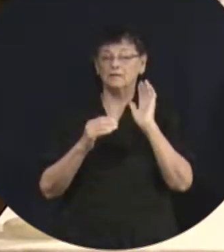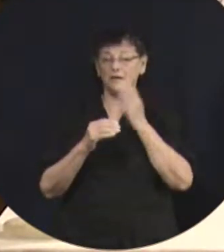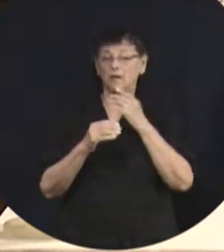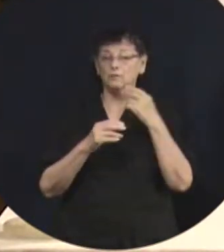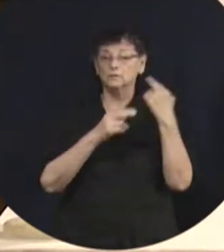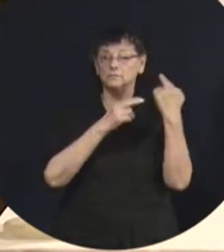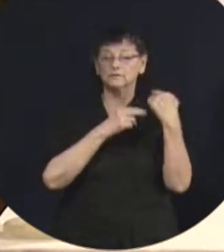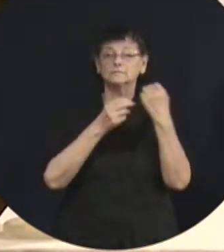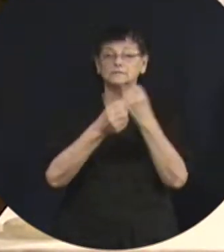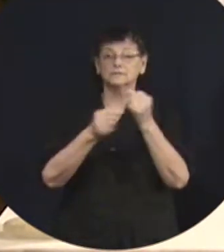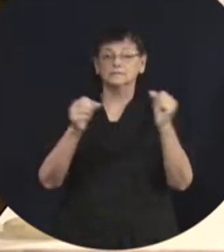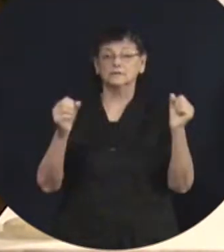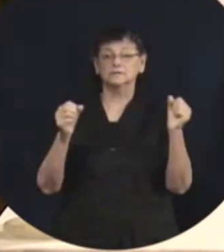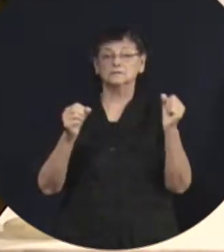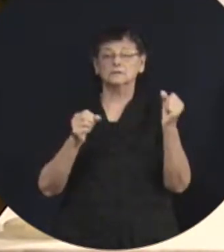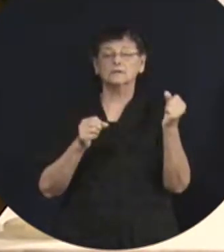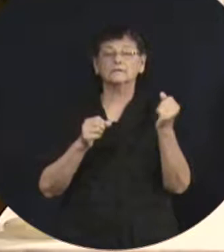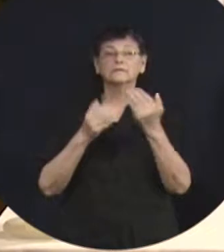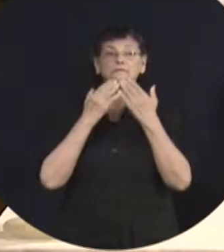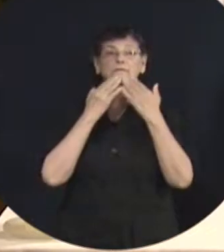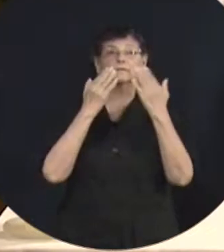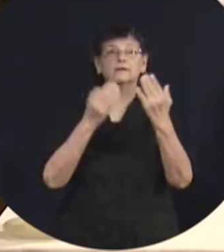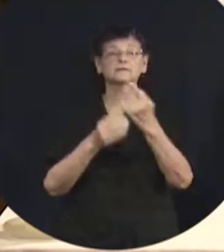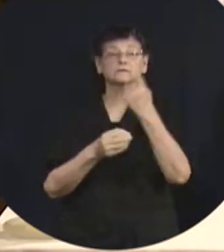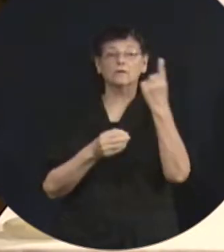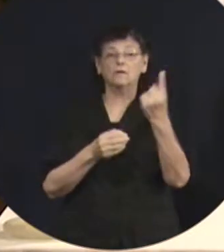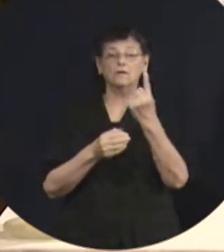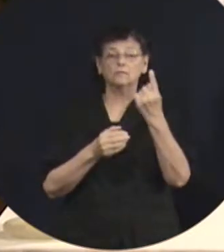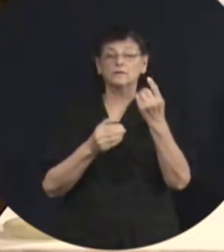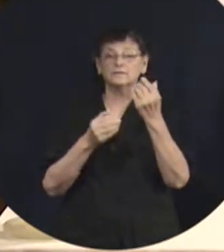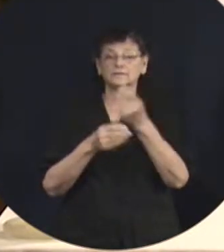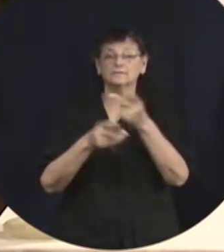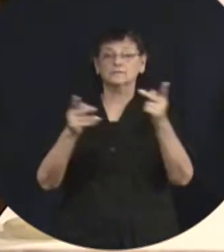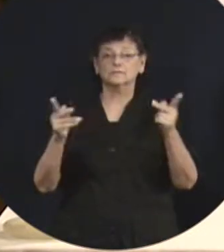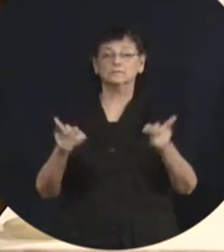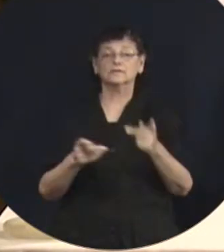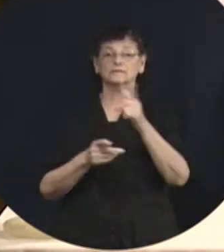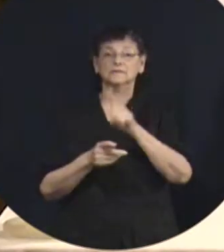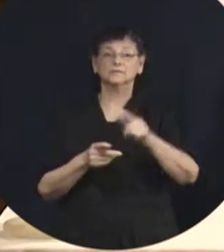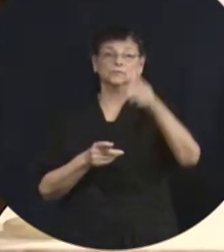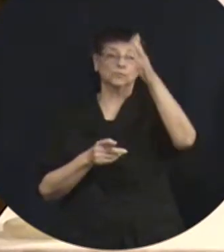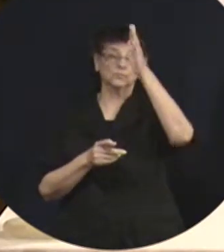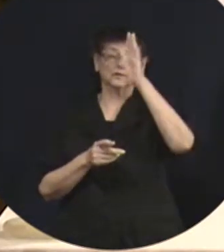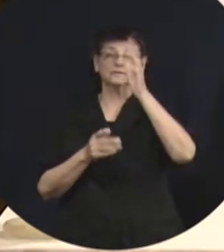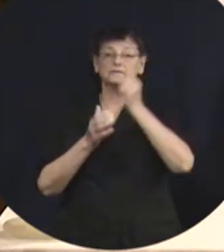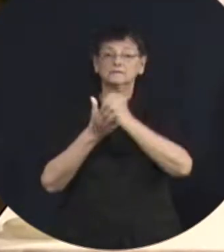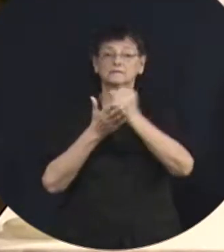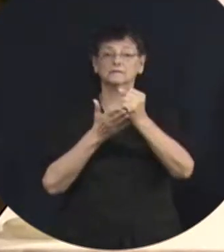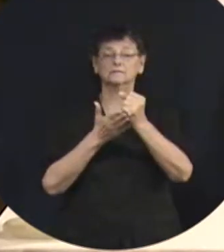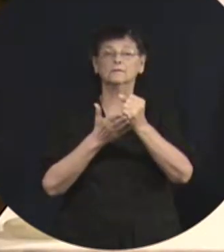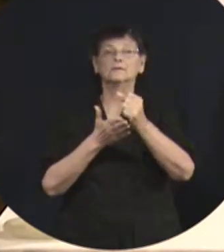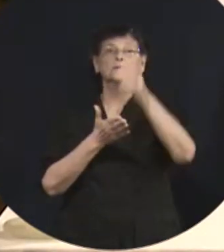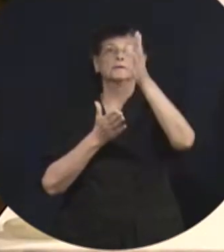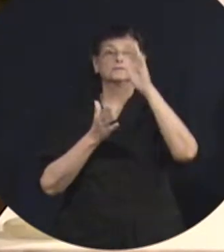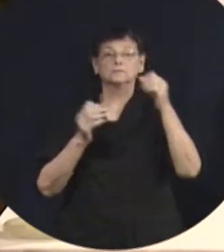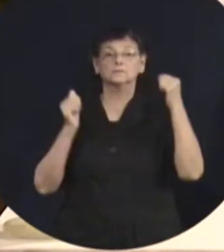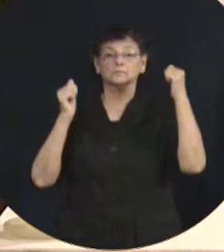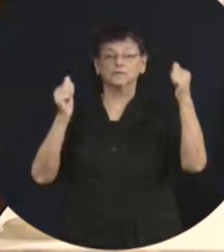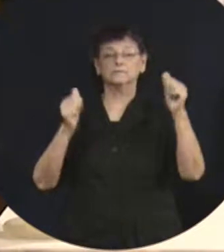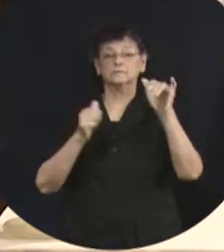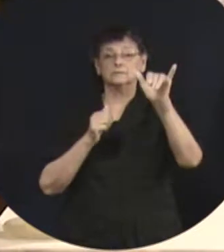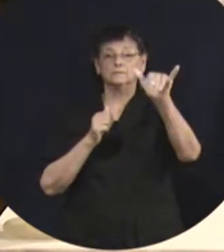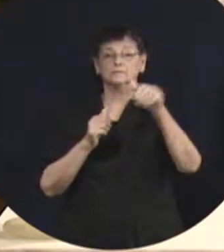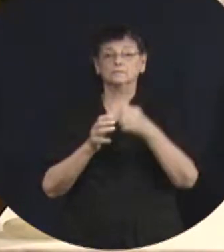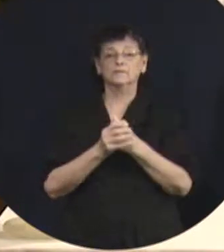nuestro deber y salvación darte gracias siempre y en todo lugar, Señor Padre Santo, Dios Todopoderoso